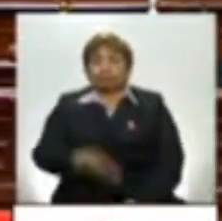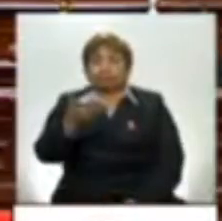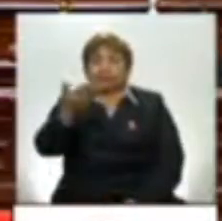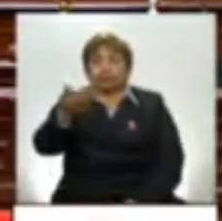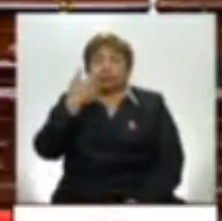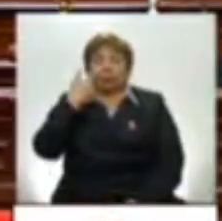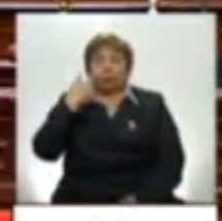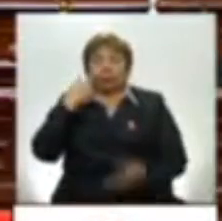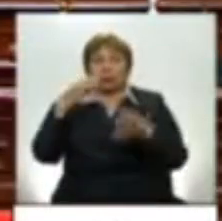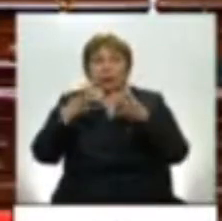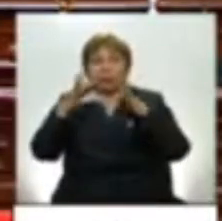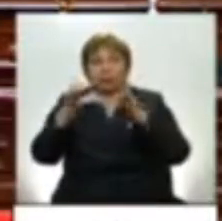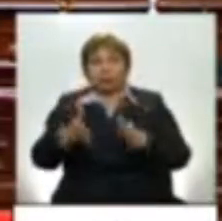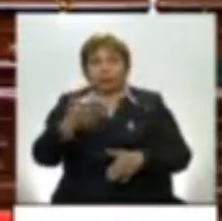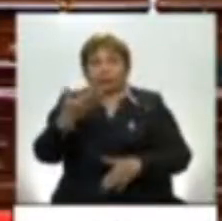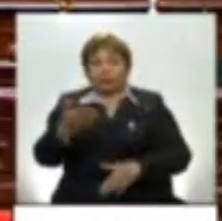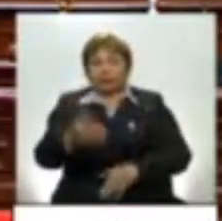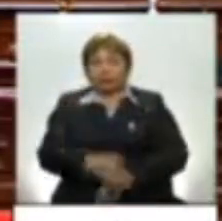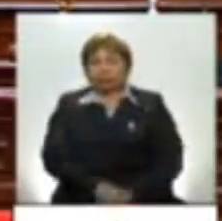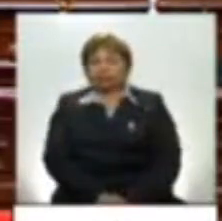Señor congresista electo,